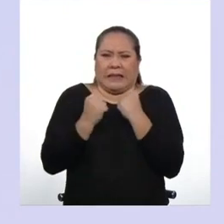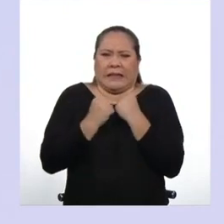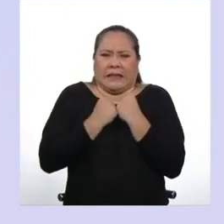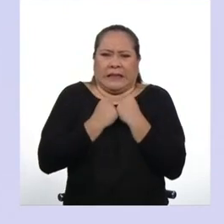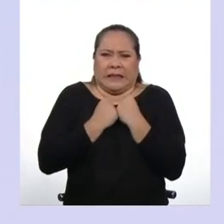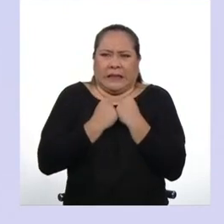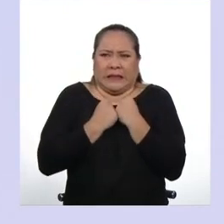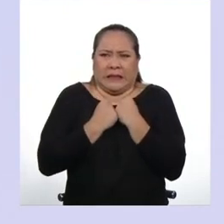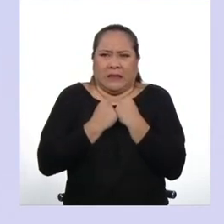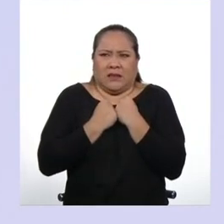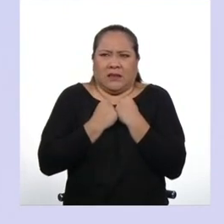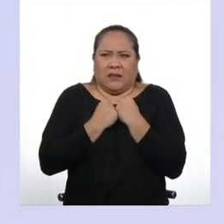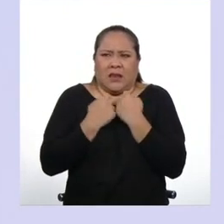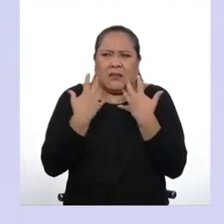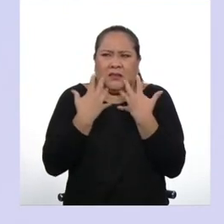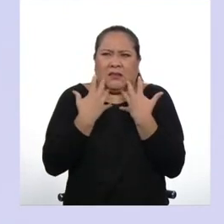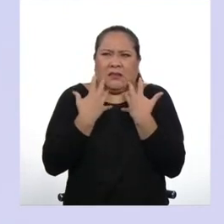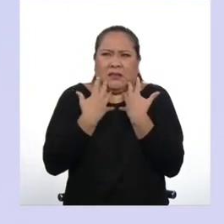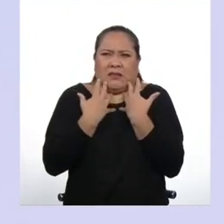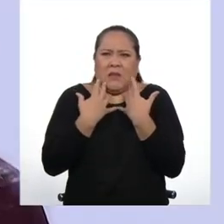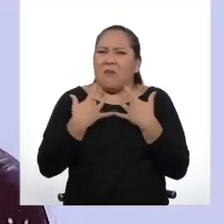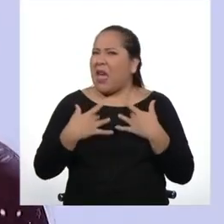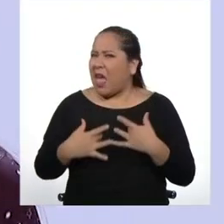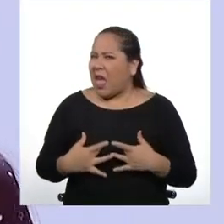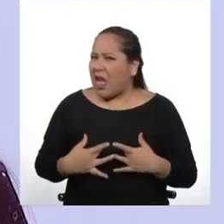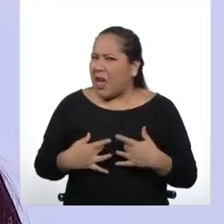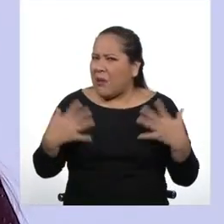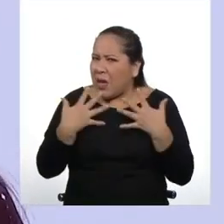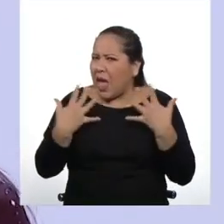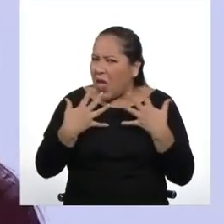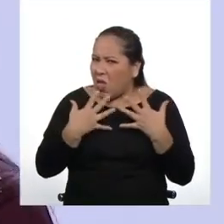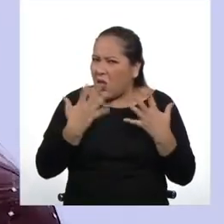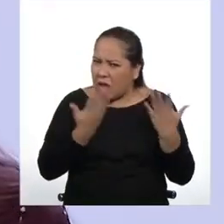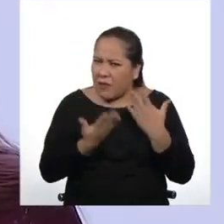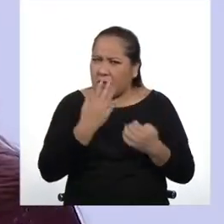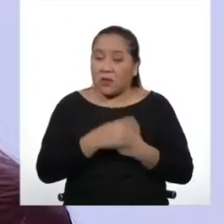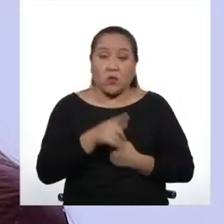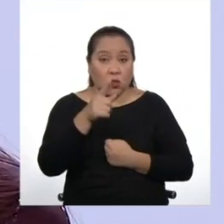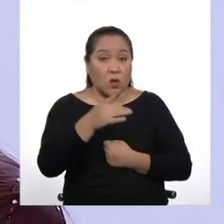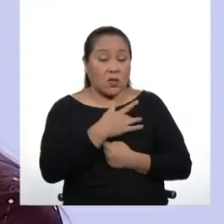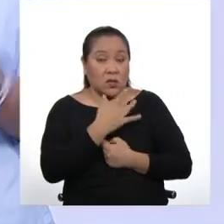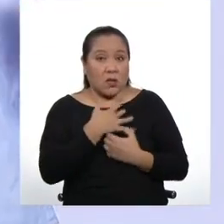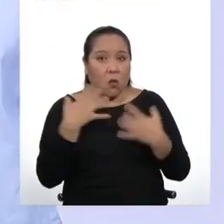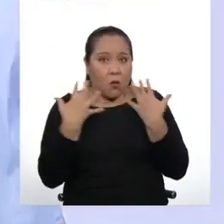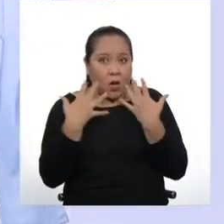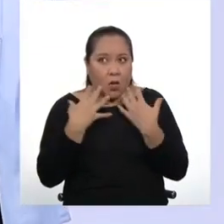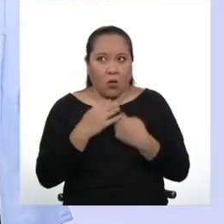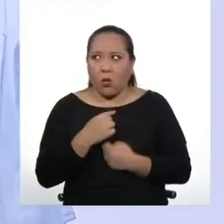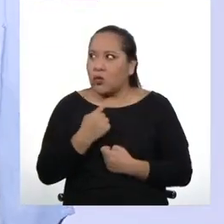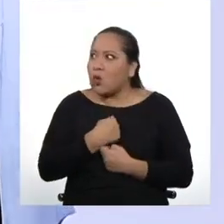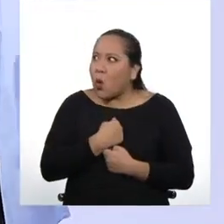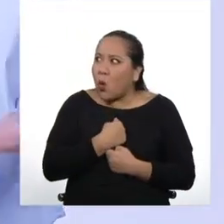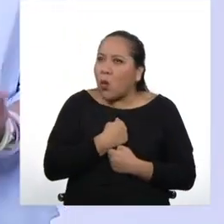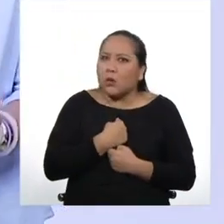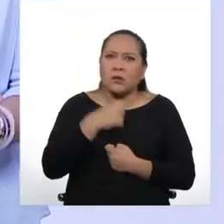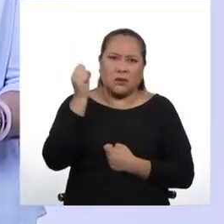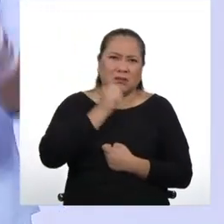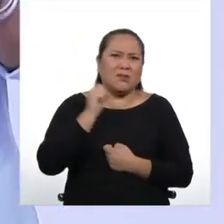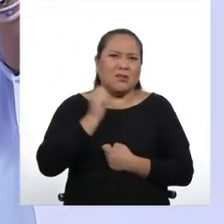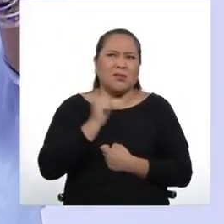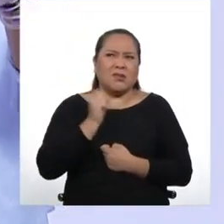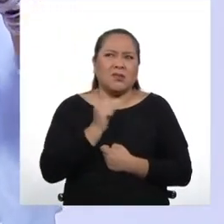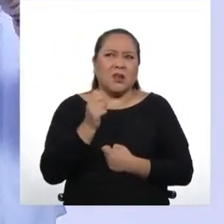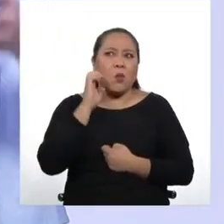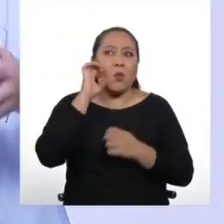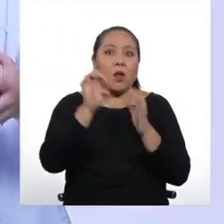contraído. Está muy nervioso, creo que tiene miedo. ¿Tú has sentido miedo alguna vez, Patricia? ¿Yo? Claro que sí,